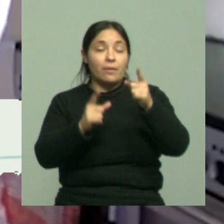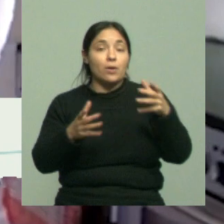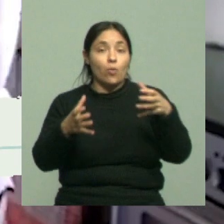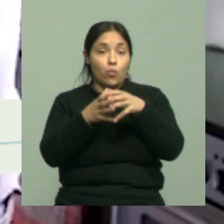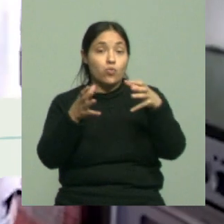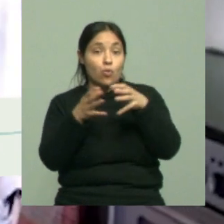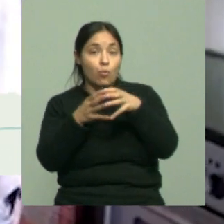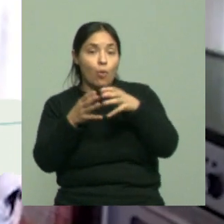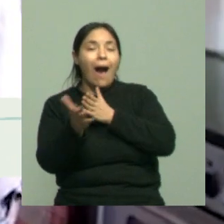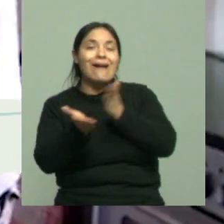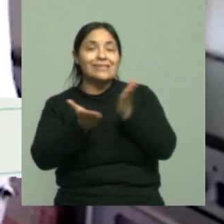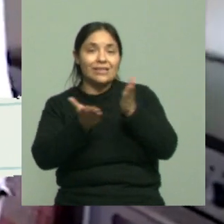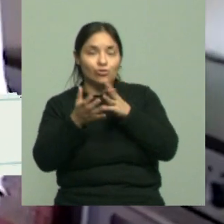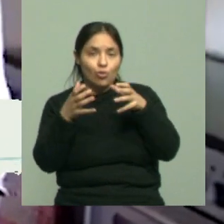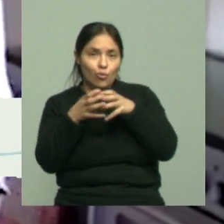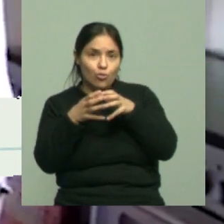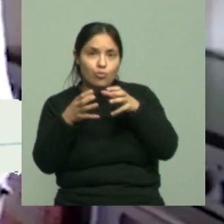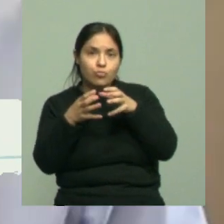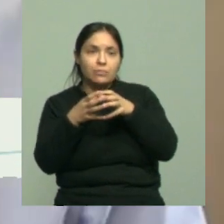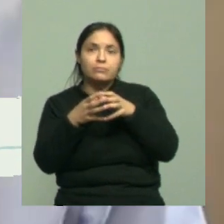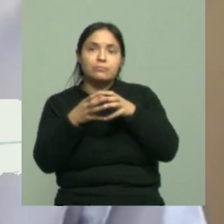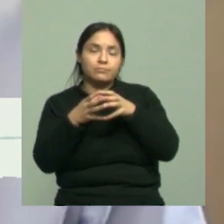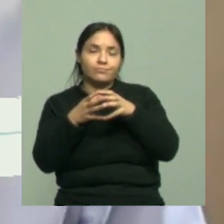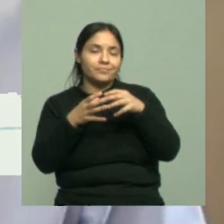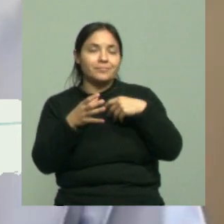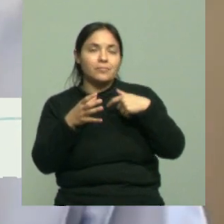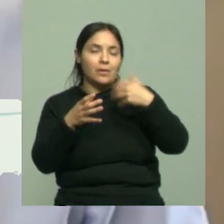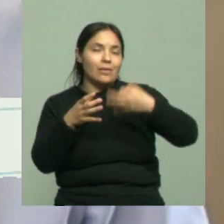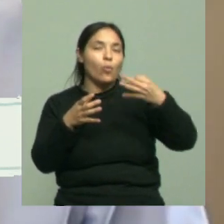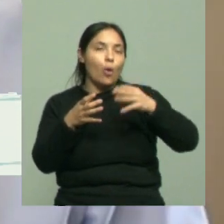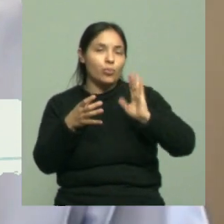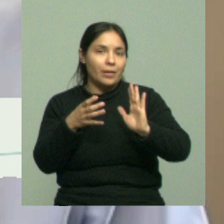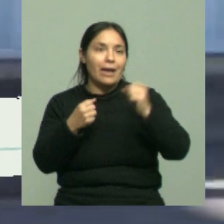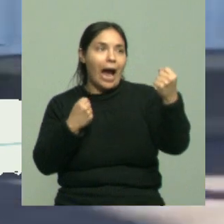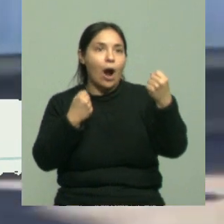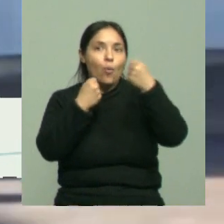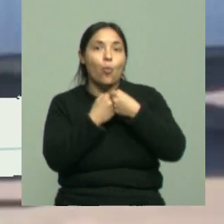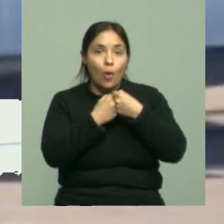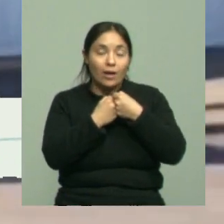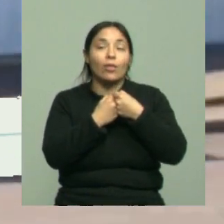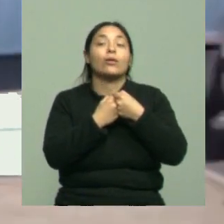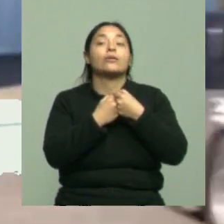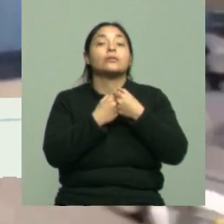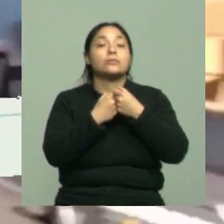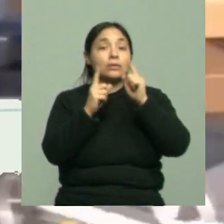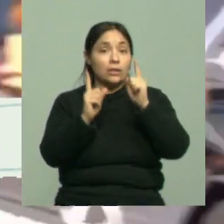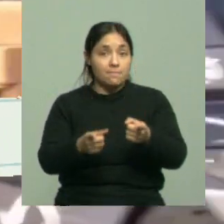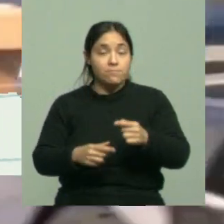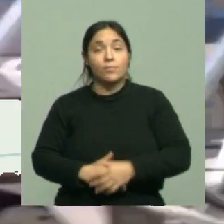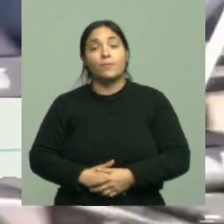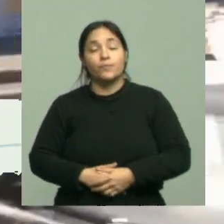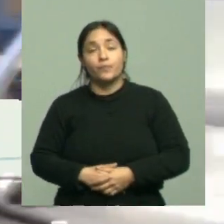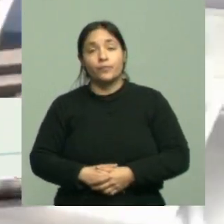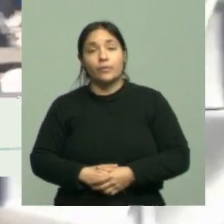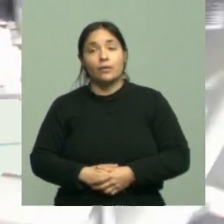Assange estuvo bastante asertivo en el sentido de potenciar este acuerdo, con también, vale destacar, con